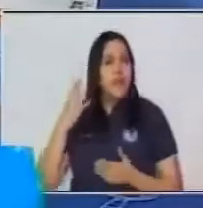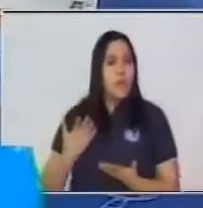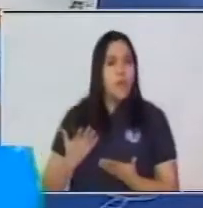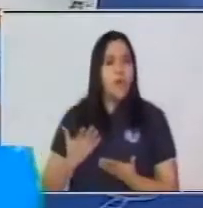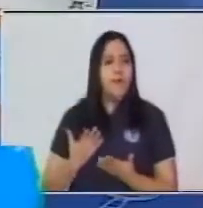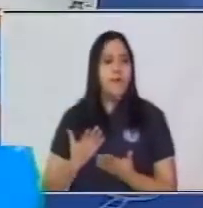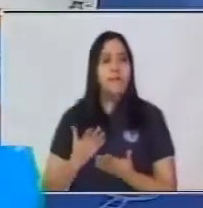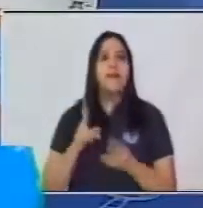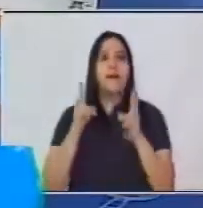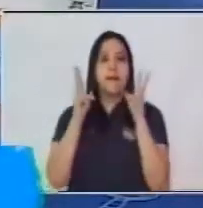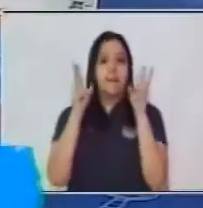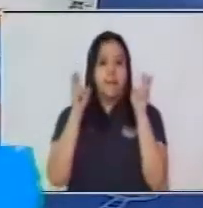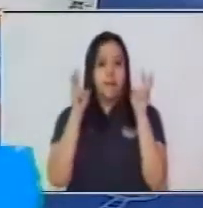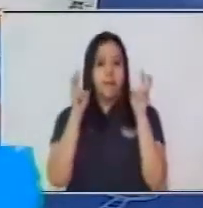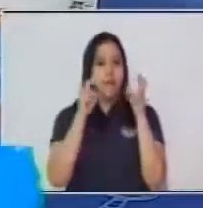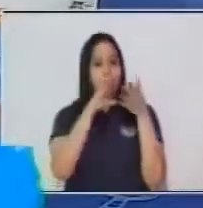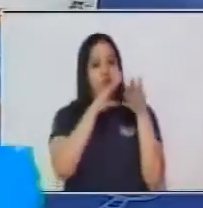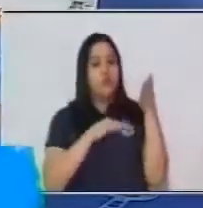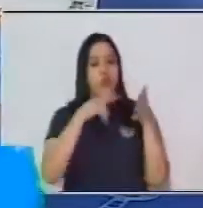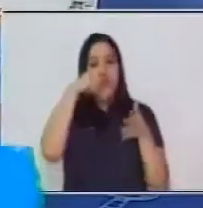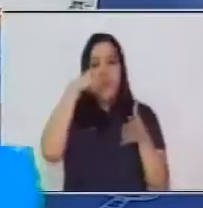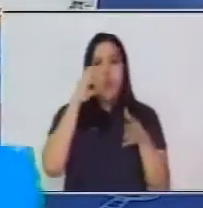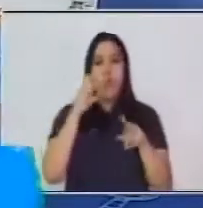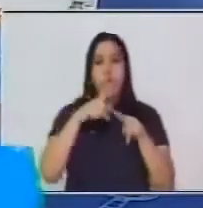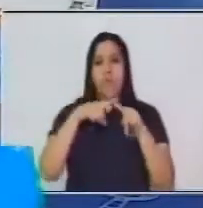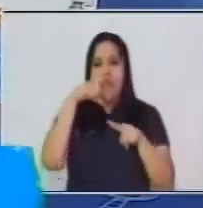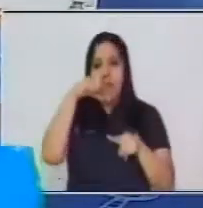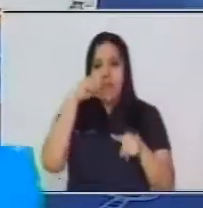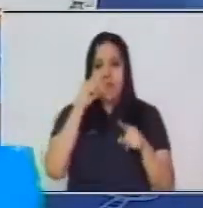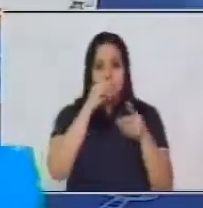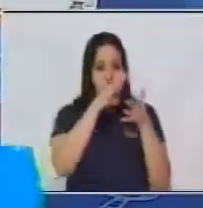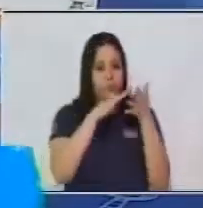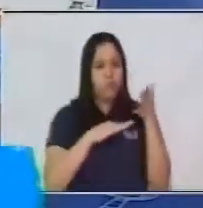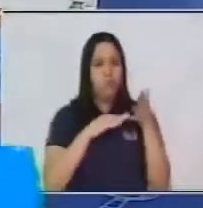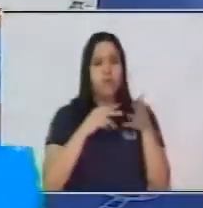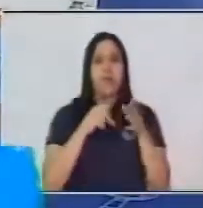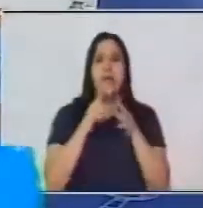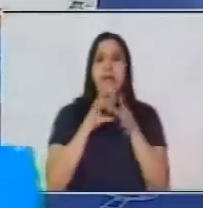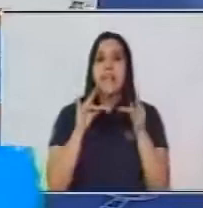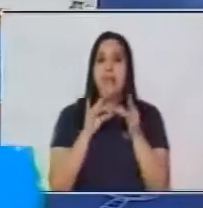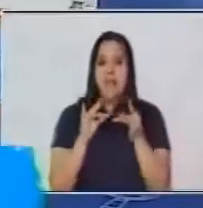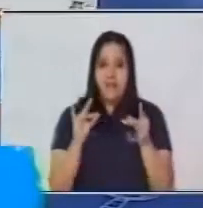un texto narrativo. ¿Te recuerdas cuál es?